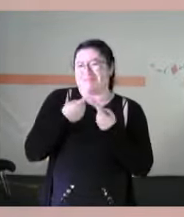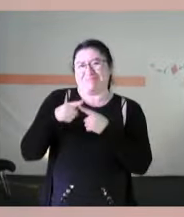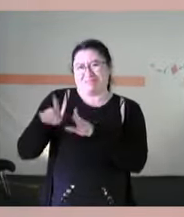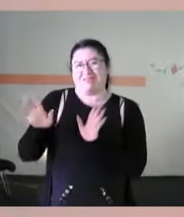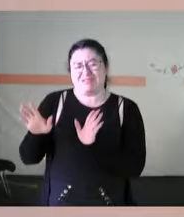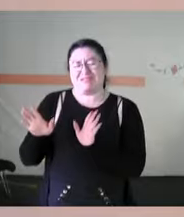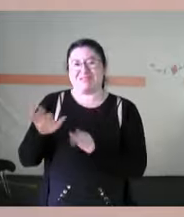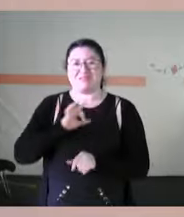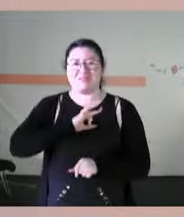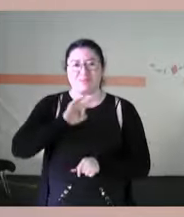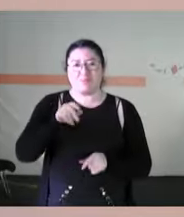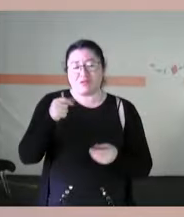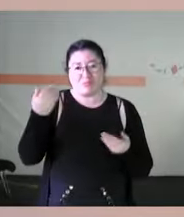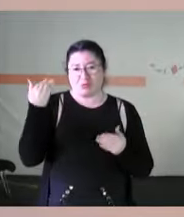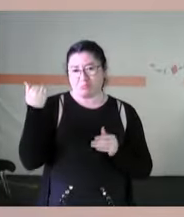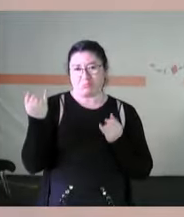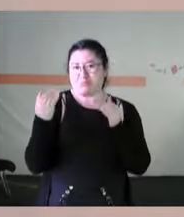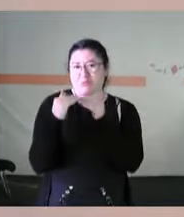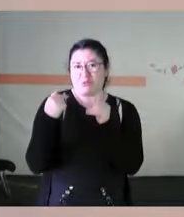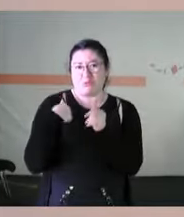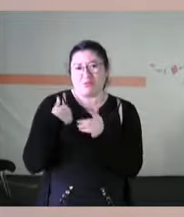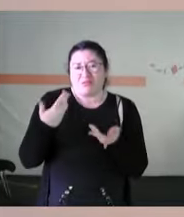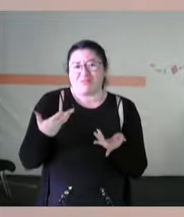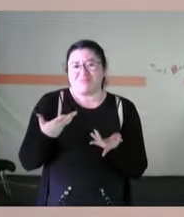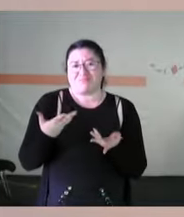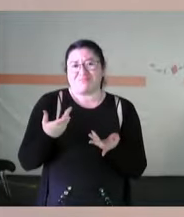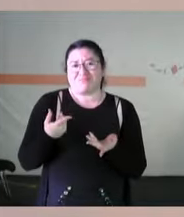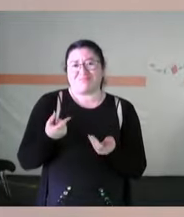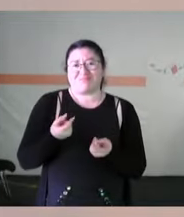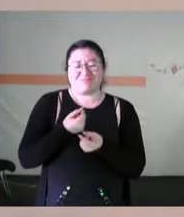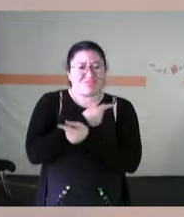señores, señoras, y decirles, y chiques,